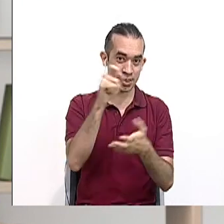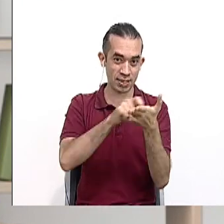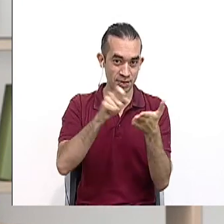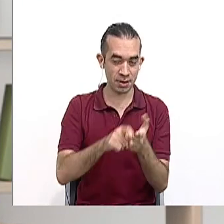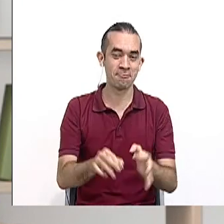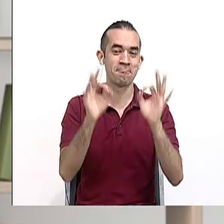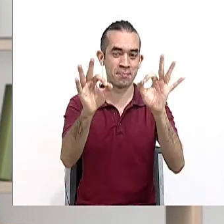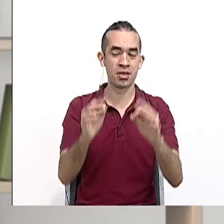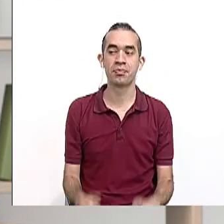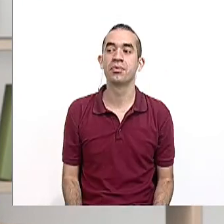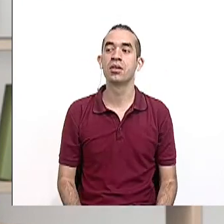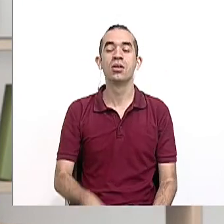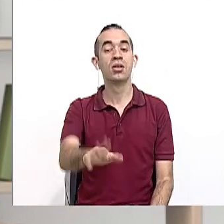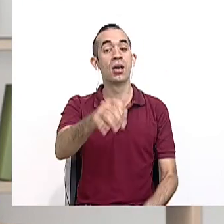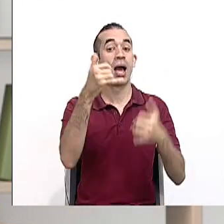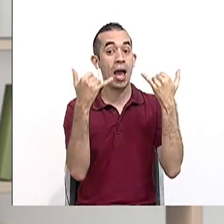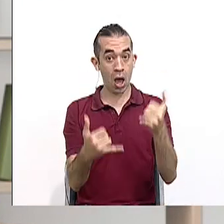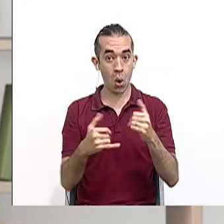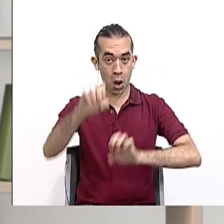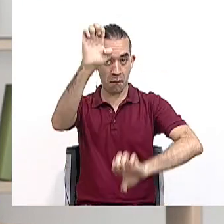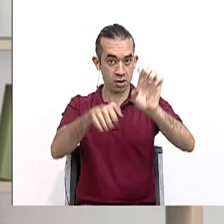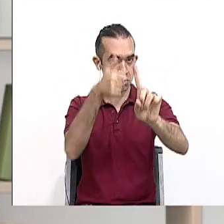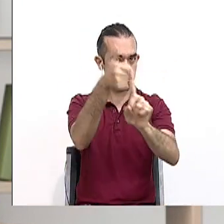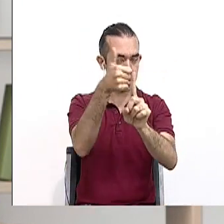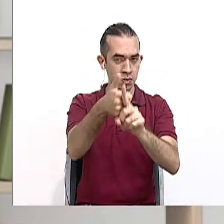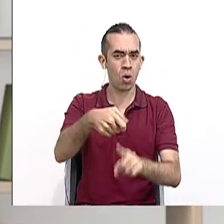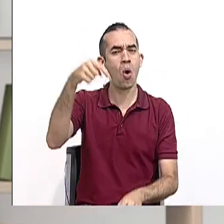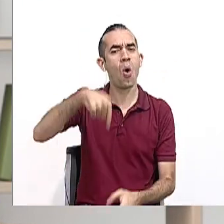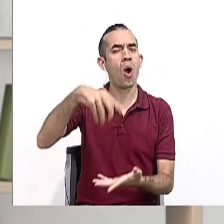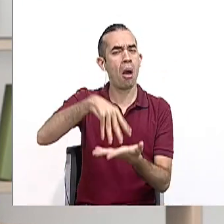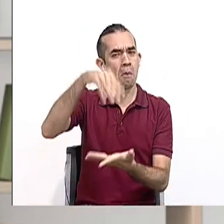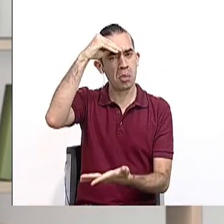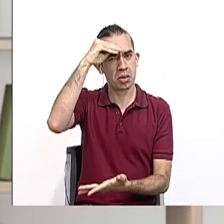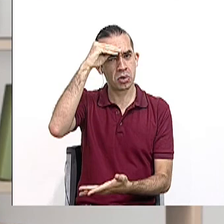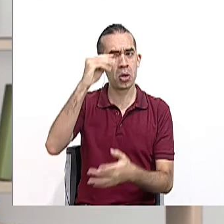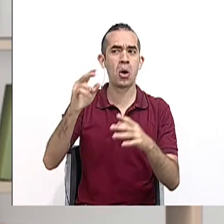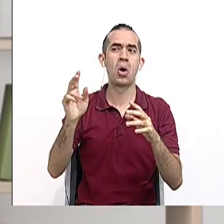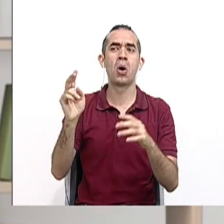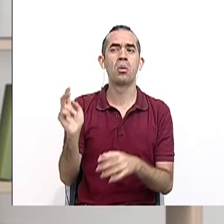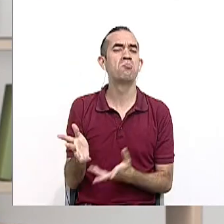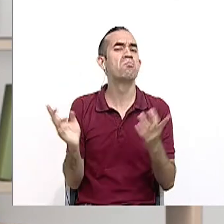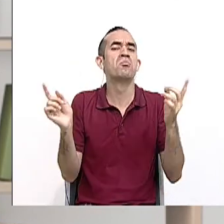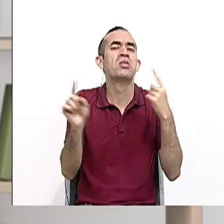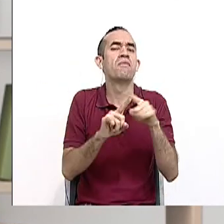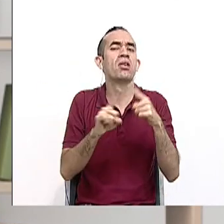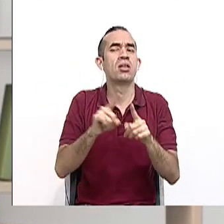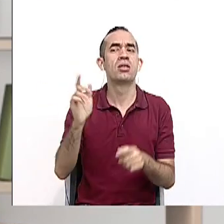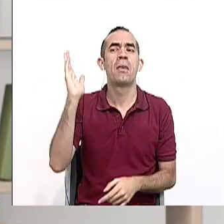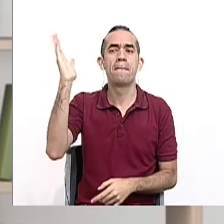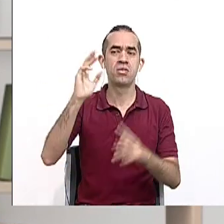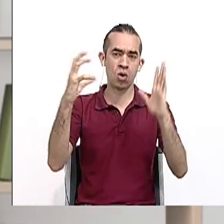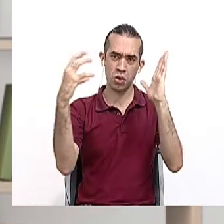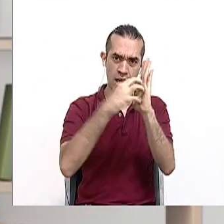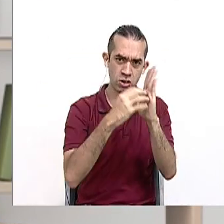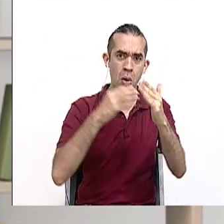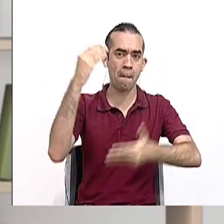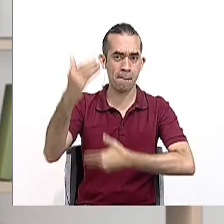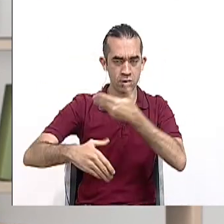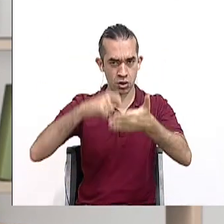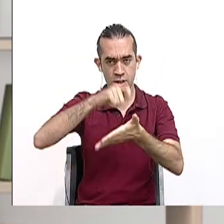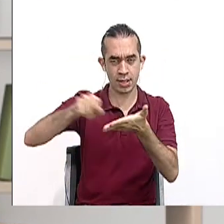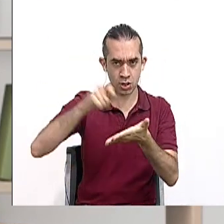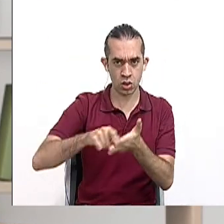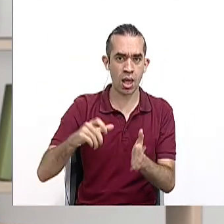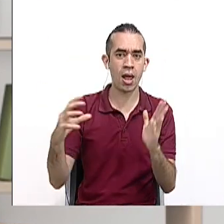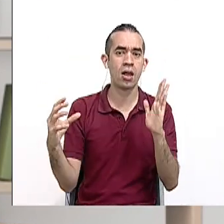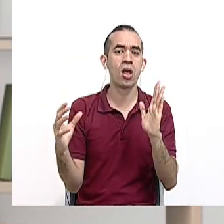procedamos a la autoevaluación. ¿Qué aprendimos hoy? Sobre los textos expositivos y sobre los procesos de escritura para que nuestro texto quede